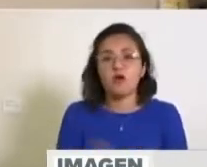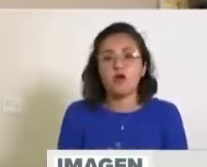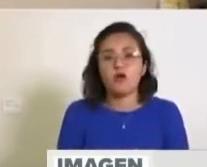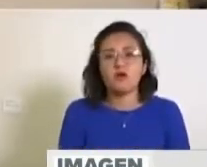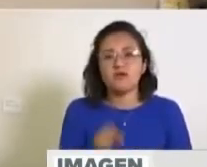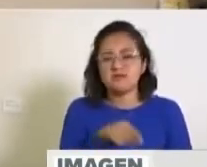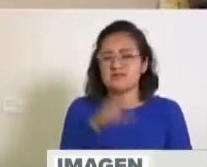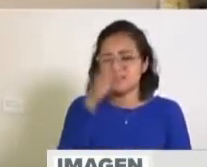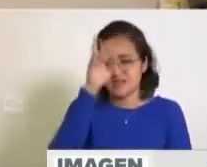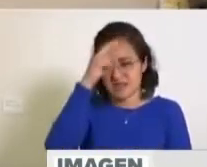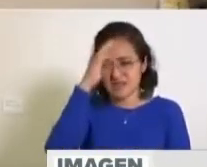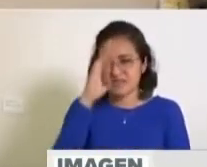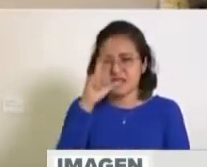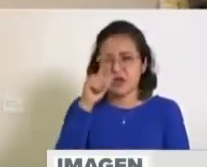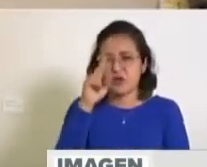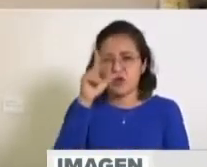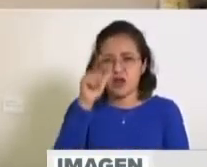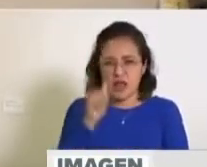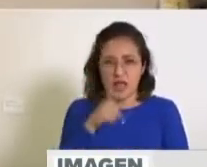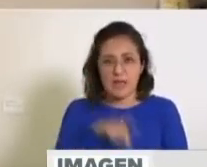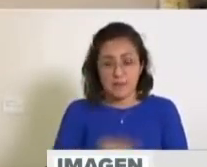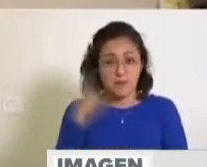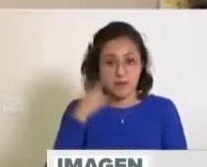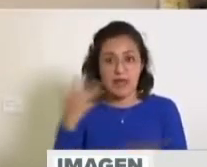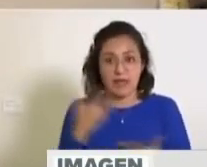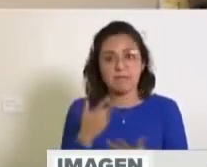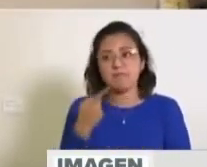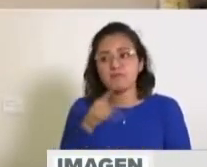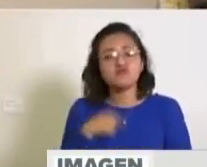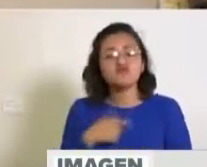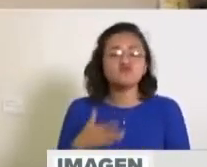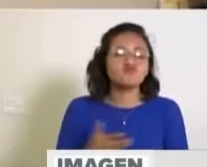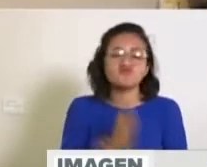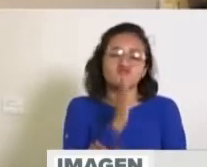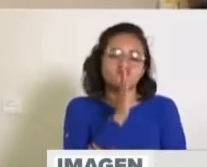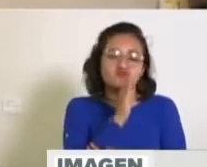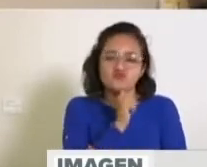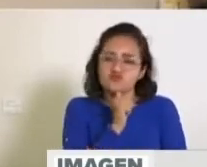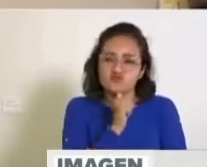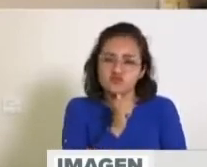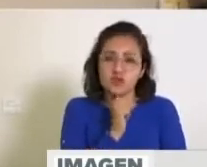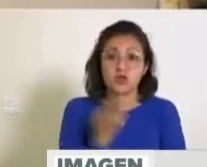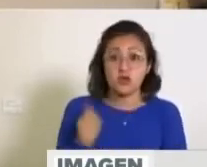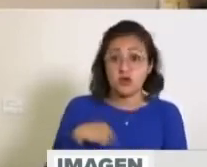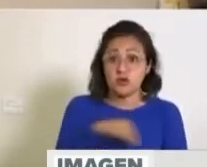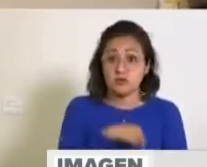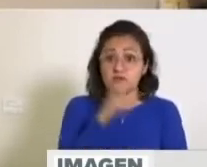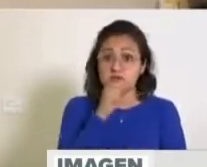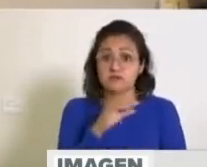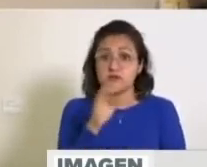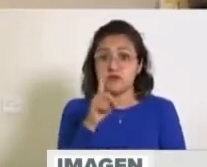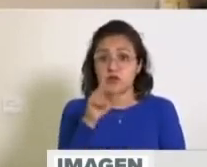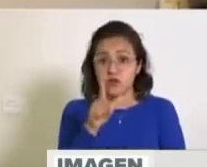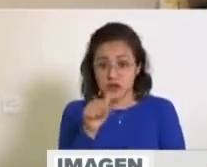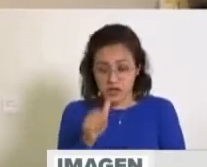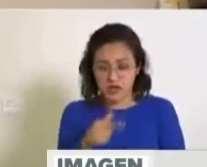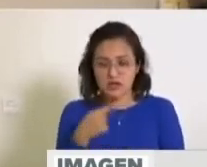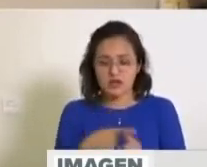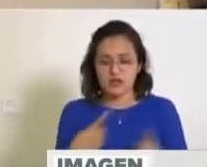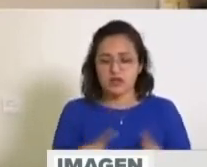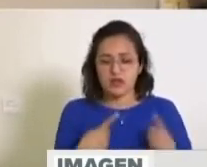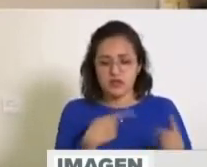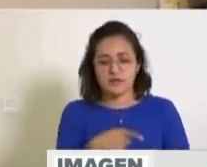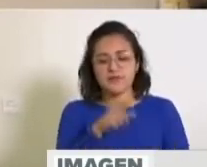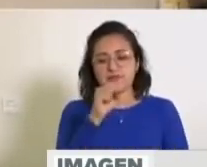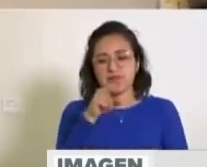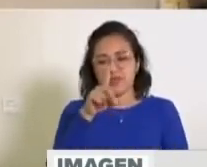de la célula, no, de ninguna forma. Por el contrario, nosotros en la célula, en este año, le